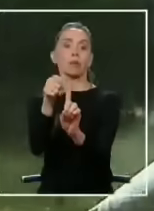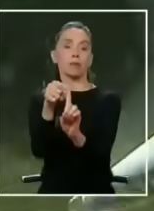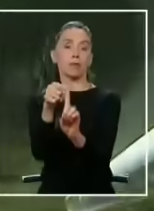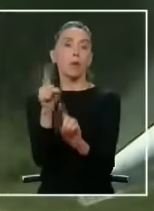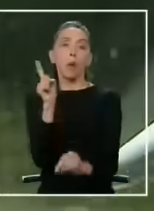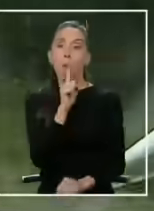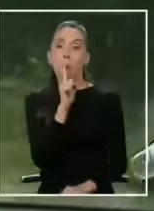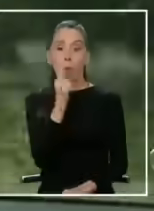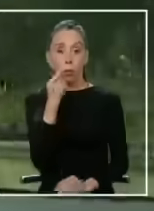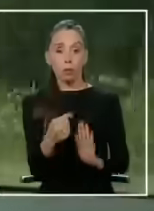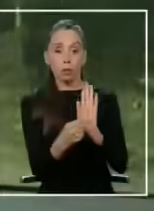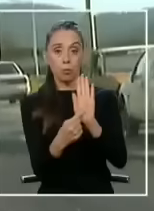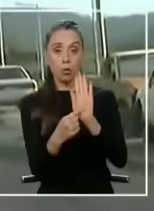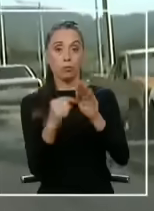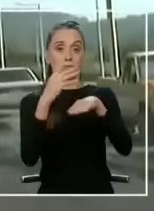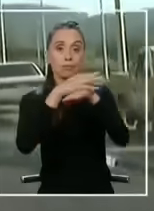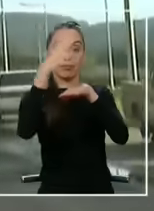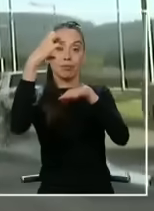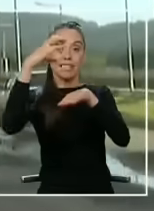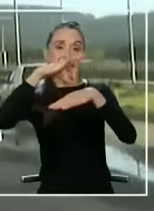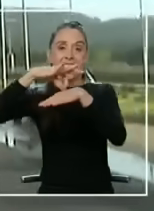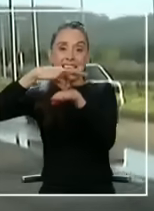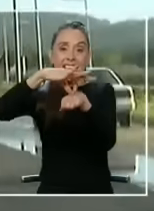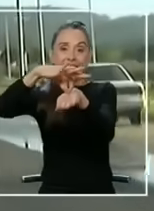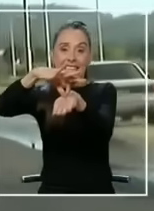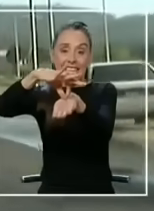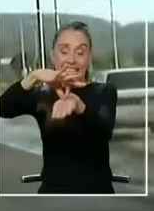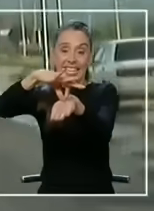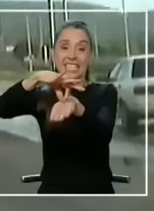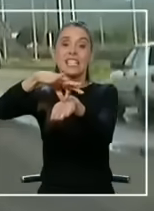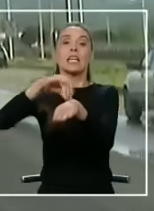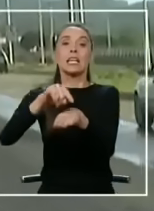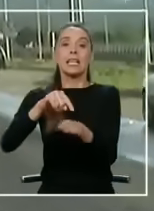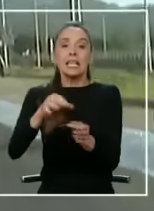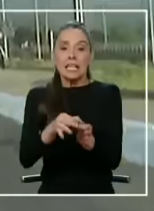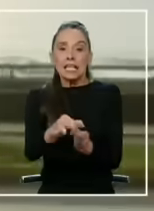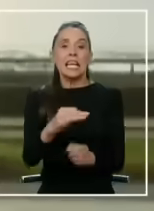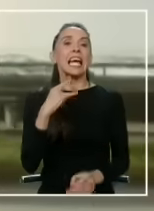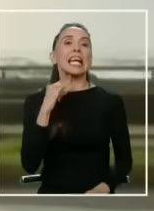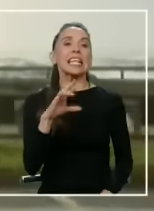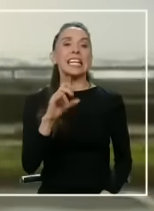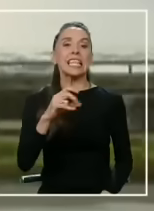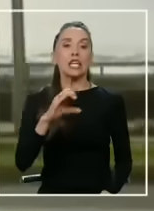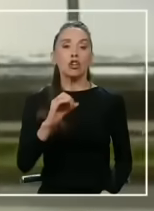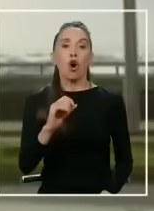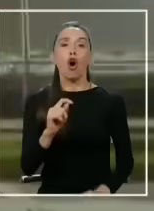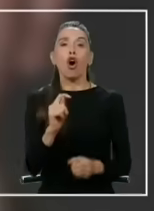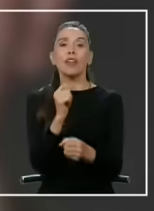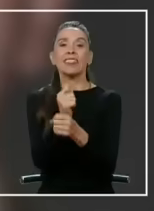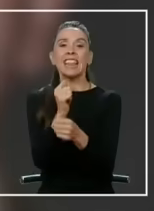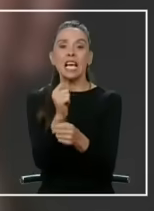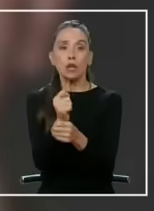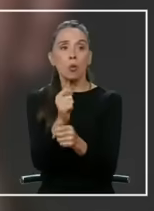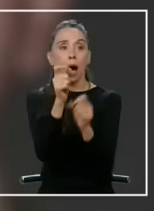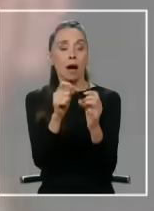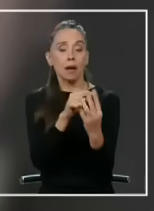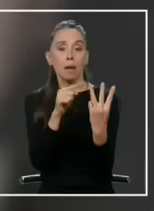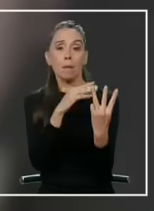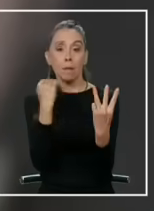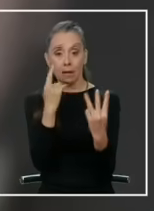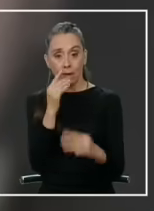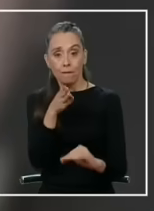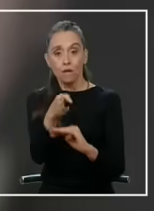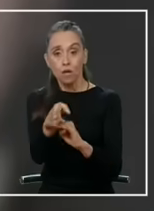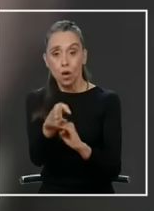La última señal de GPS se activó aquí, en la localidad de Quirico, comuna de Tirúa. Los mártires verificaban el